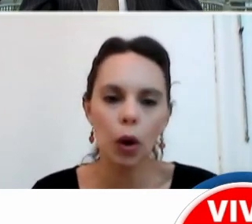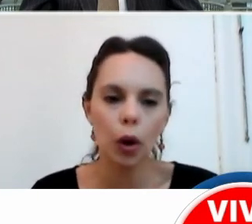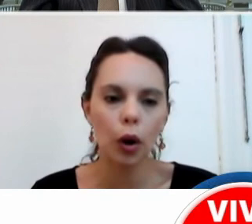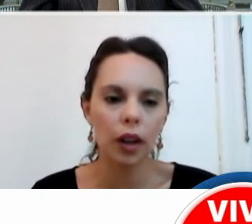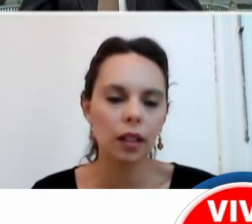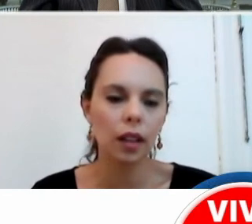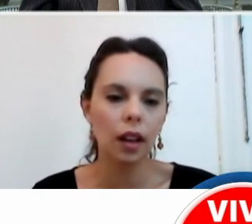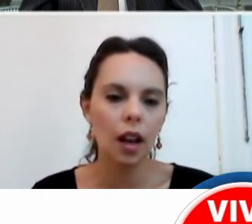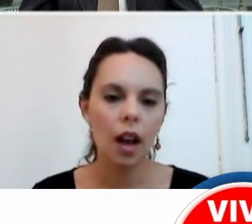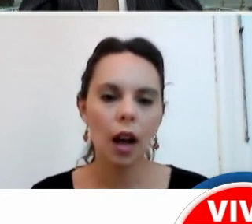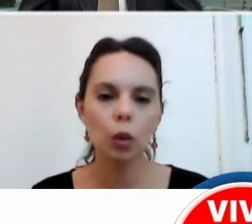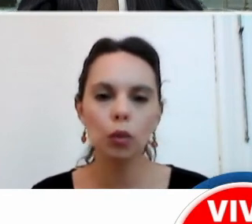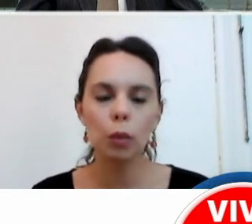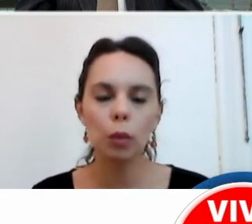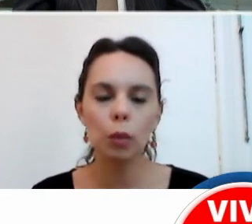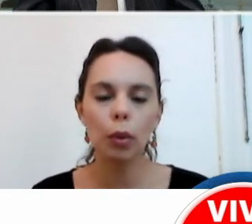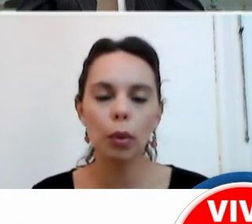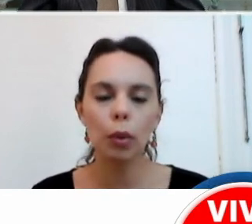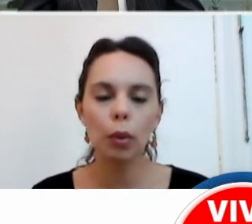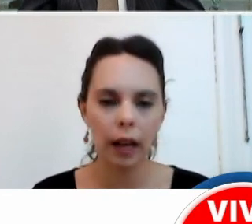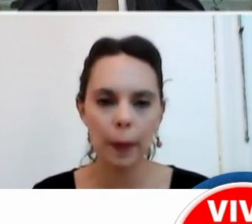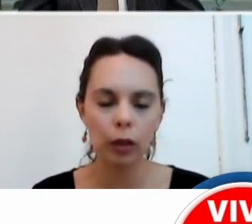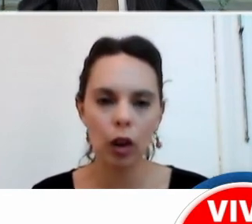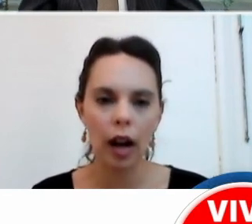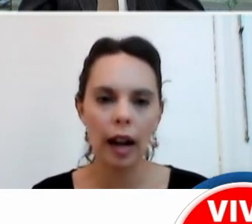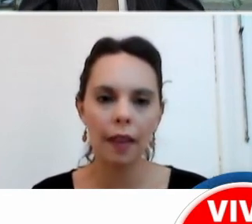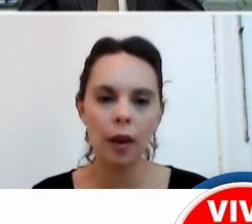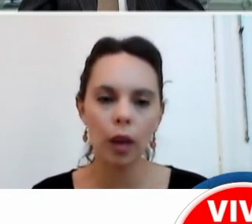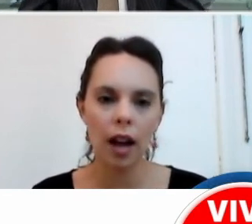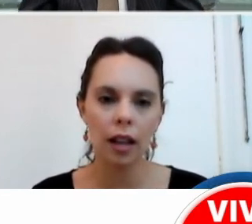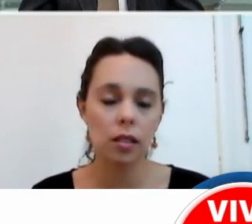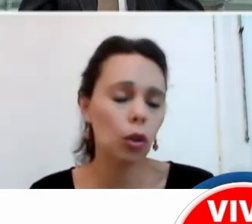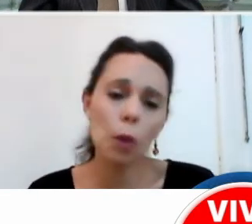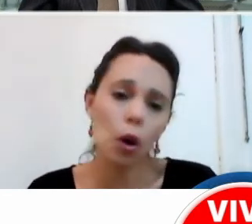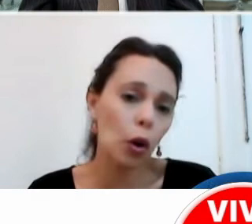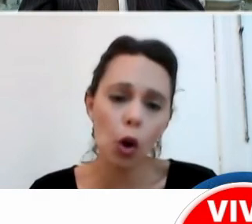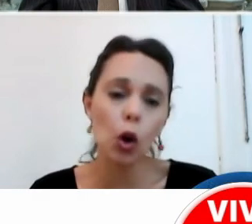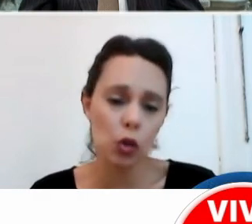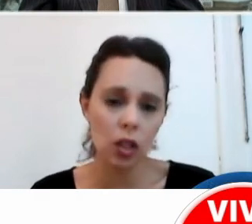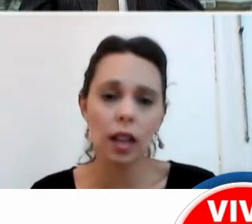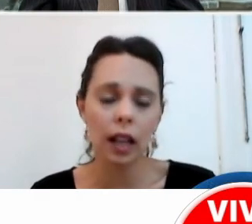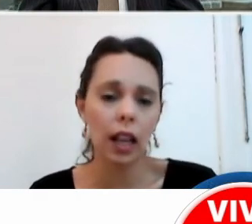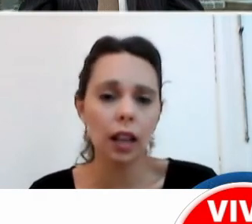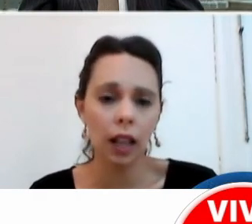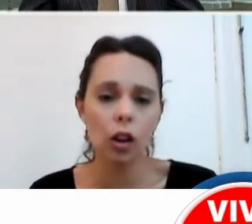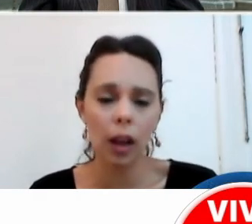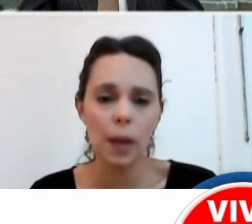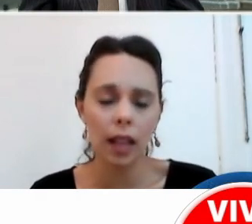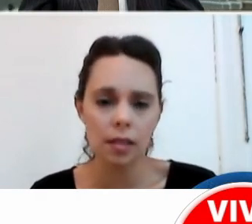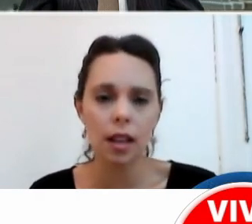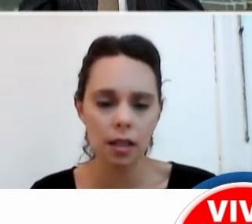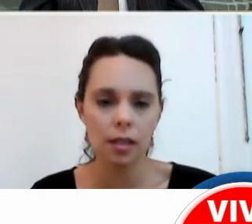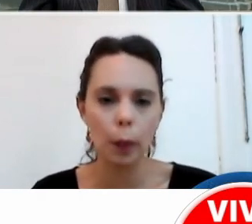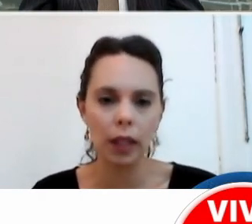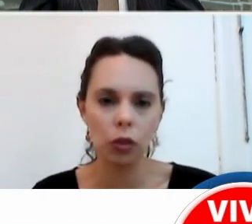si hubo algún tipo de autocrítica respecto a la deuda que se tomó, o no consideran que es lo que había